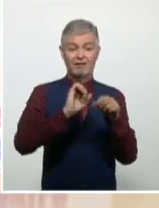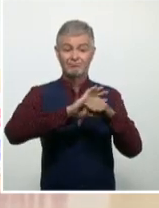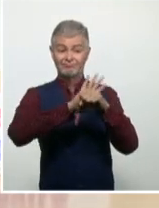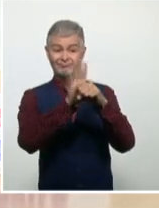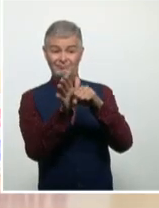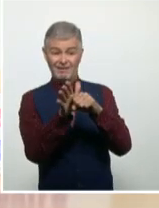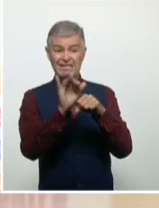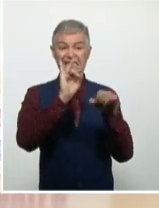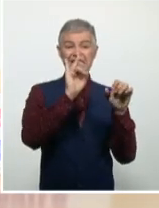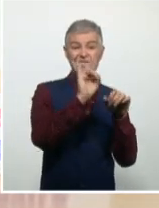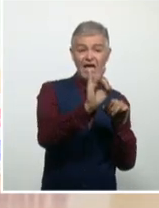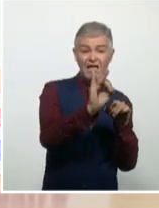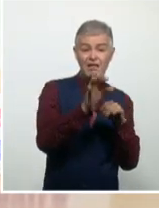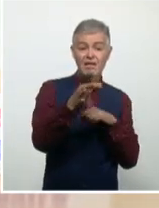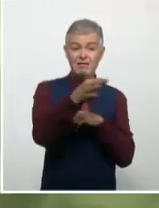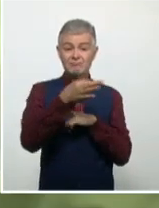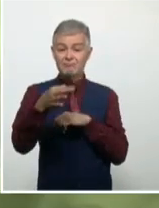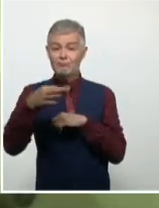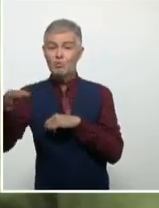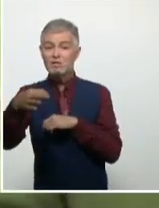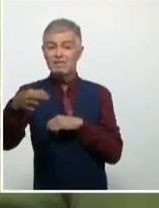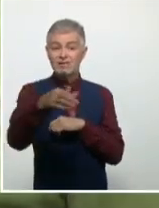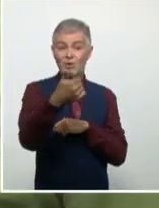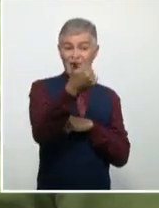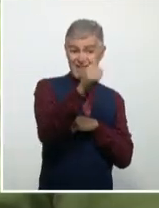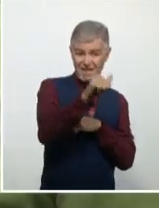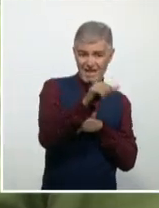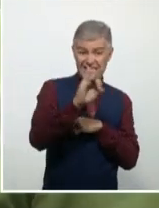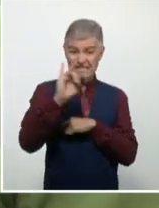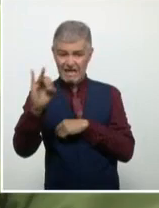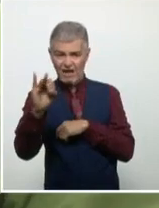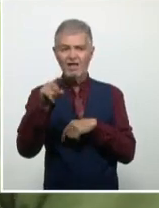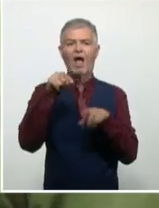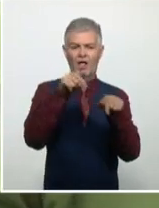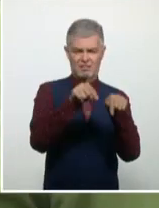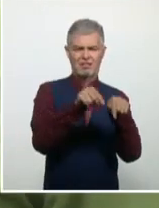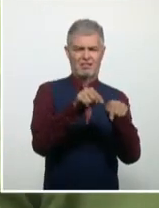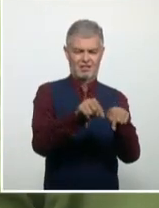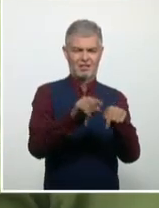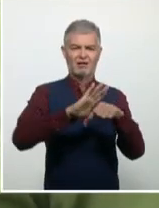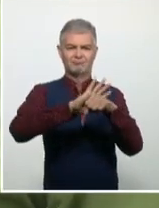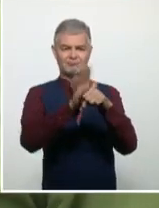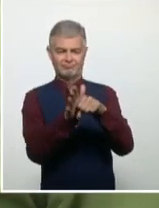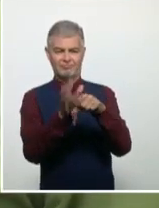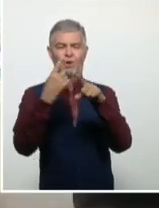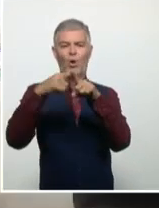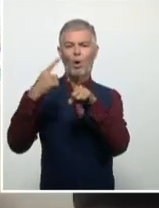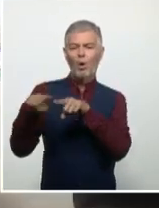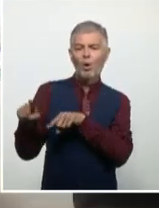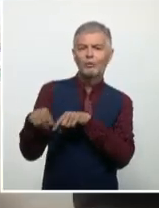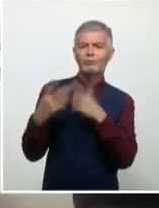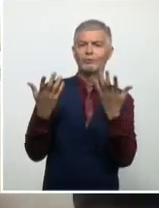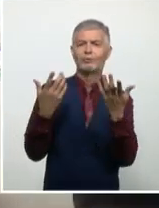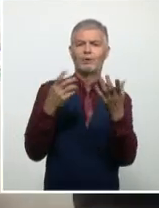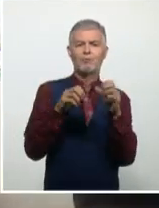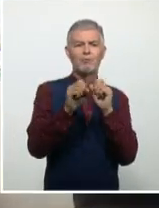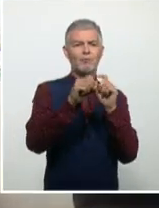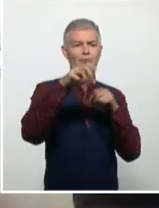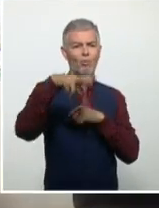en 7 de los 10 municipios y, lamentablemente, hay otros eventos de transmisión manifestados en los municipios